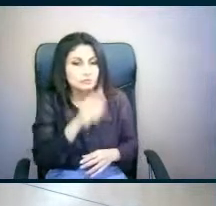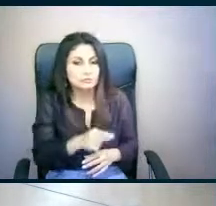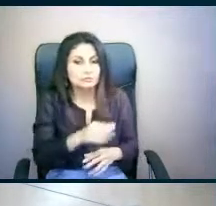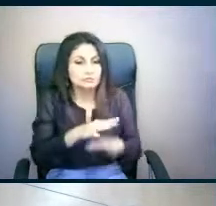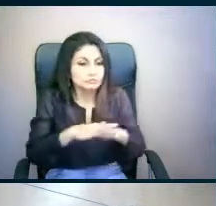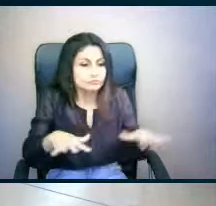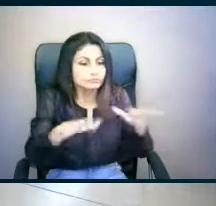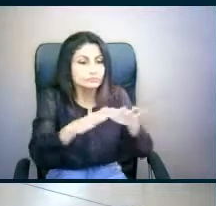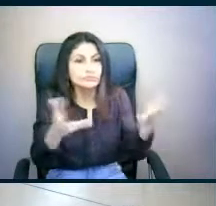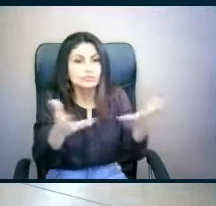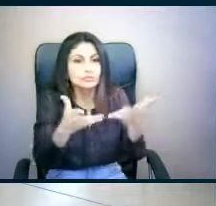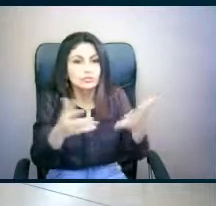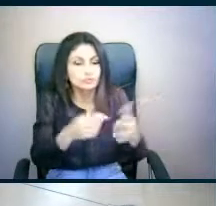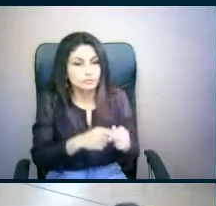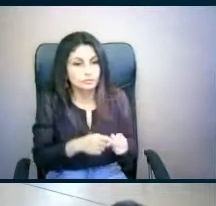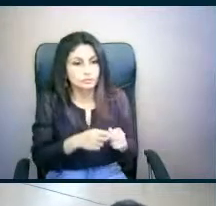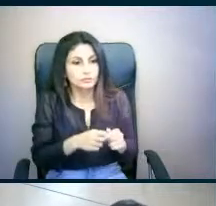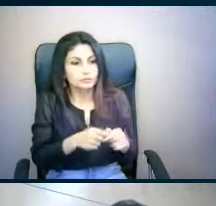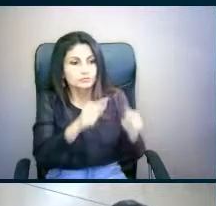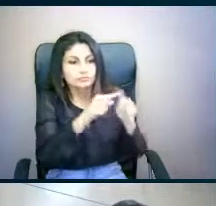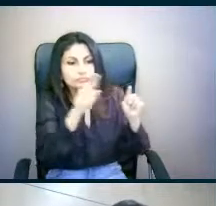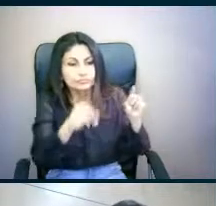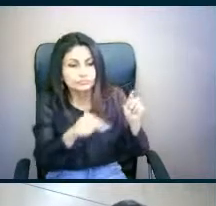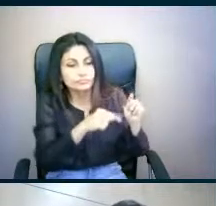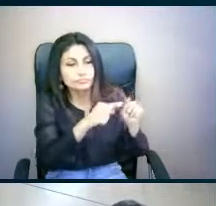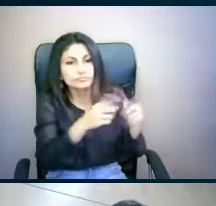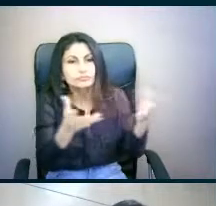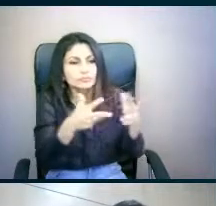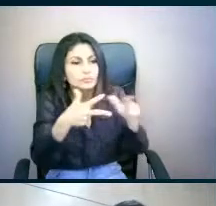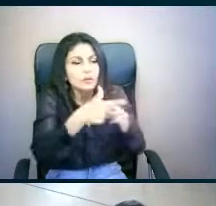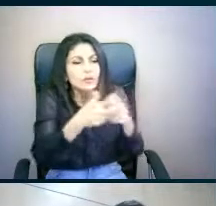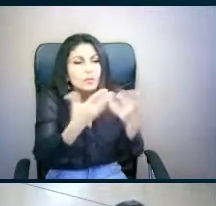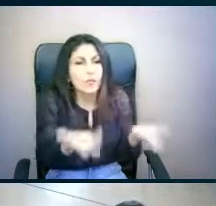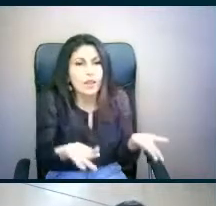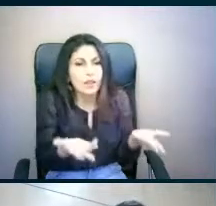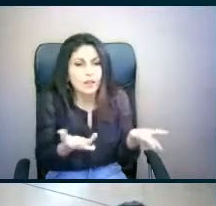en el que se da esa interrupción.